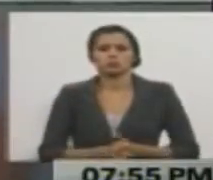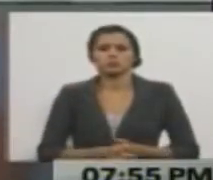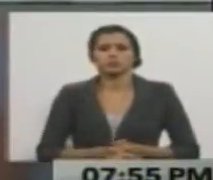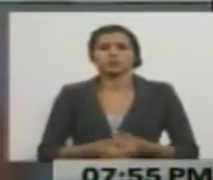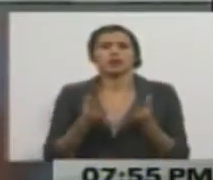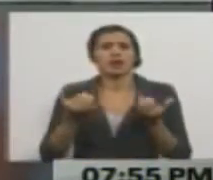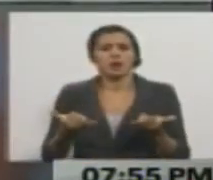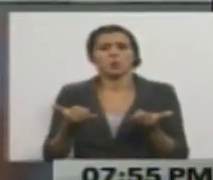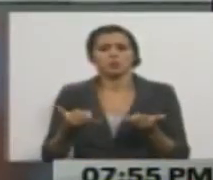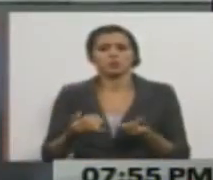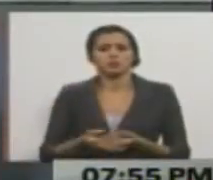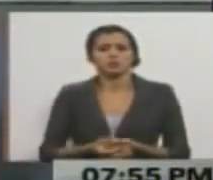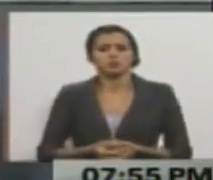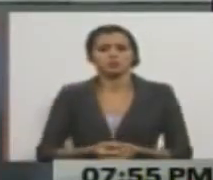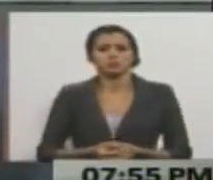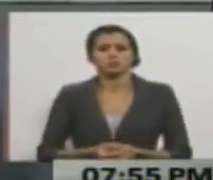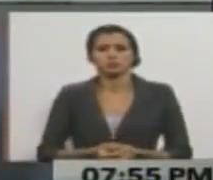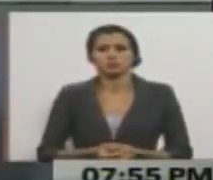momento